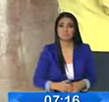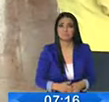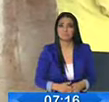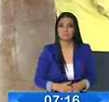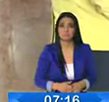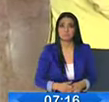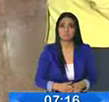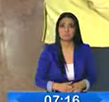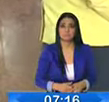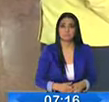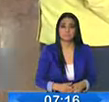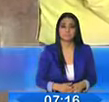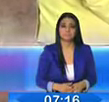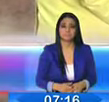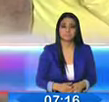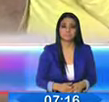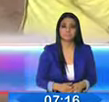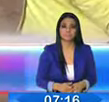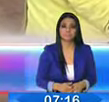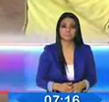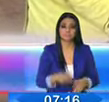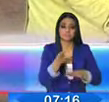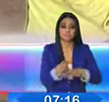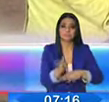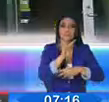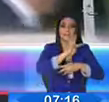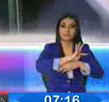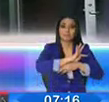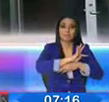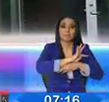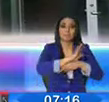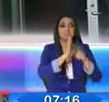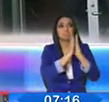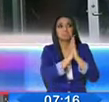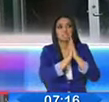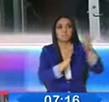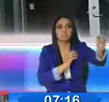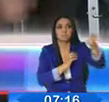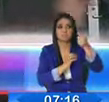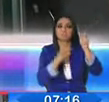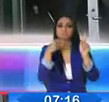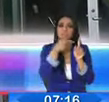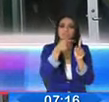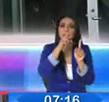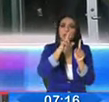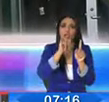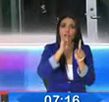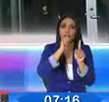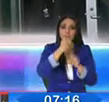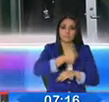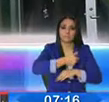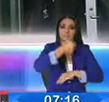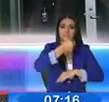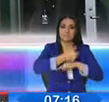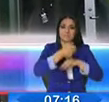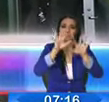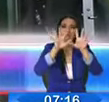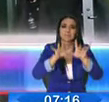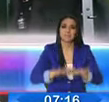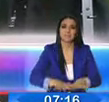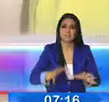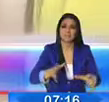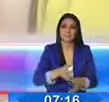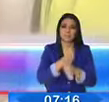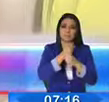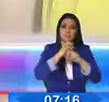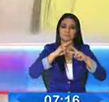el pedido de comparecencia ante el pleno de la asamblea nacional de rommy vallejo titular de la secretaría nacional de inteligencia senna y